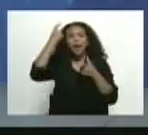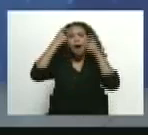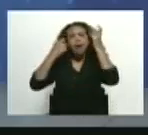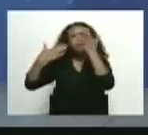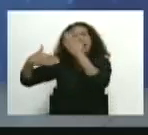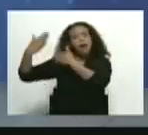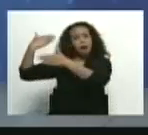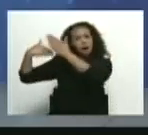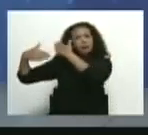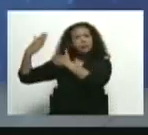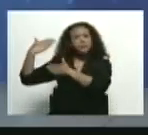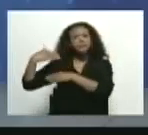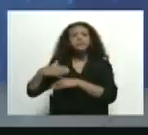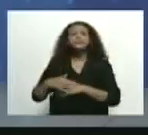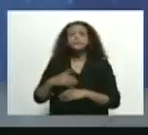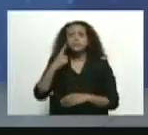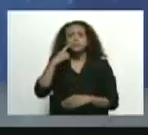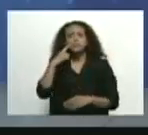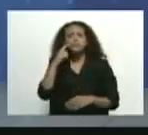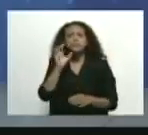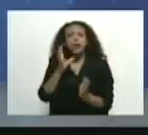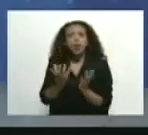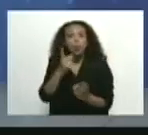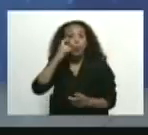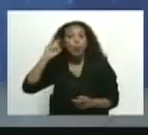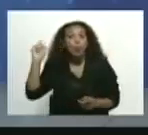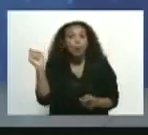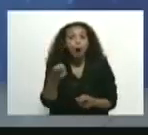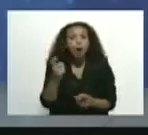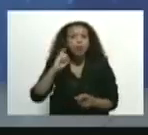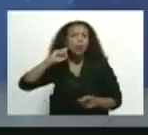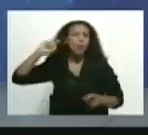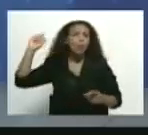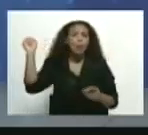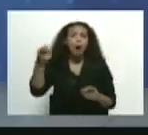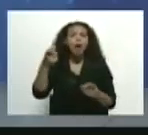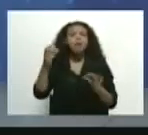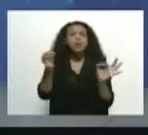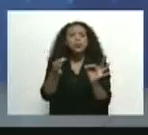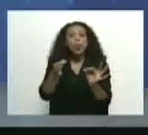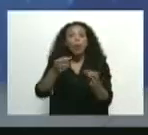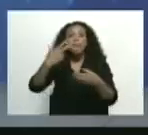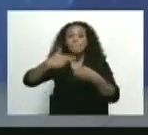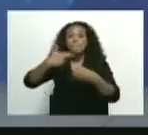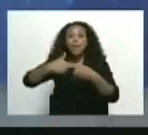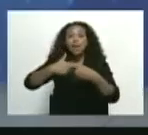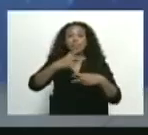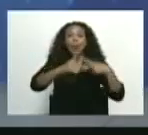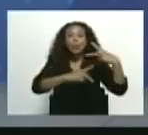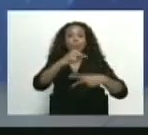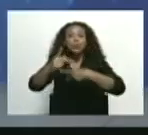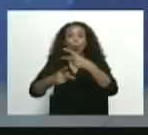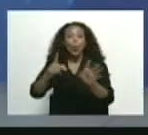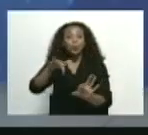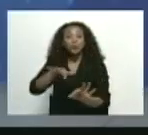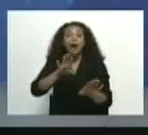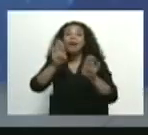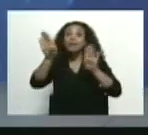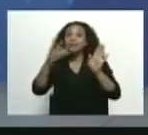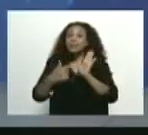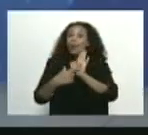presidente eterno, Hugo Chávez Frías, de que Guárico es un estado petroagroindustrial con tendencia al